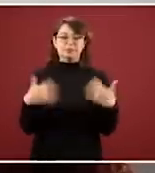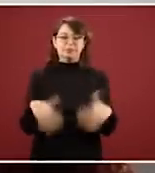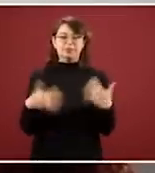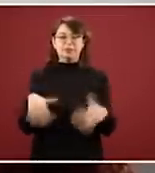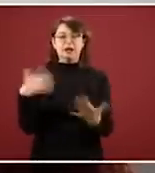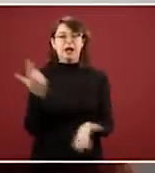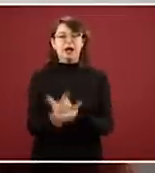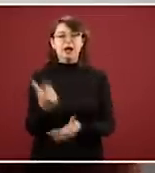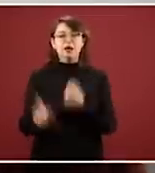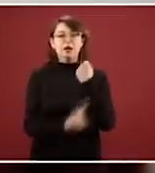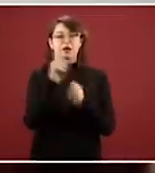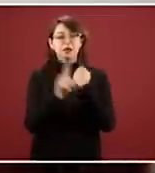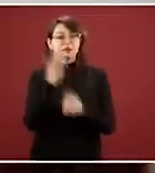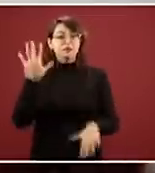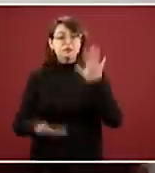nómina.